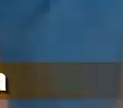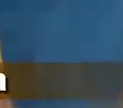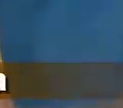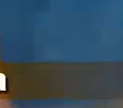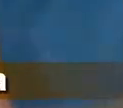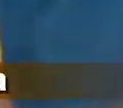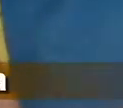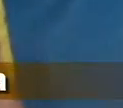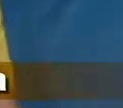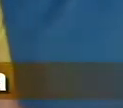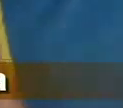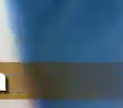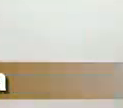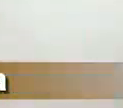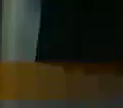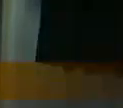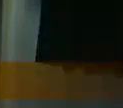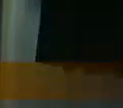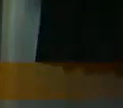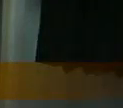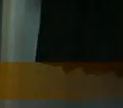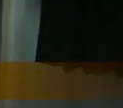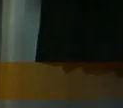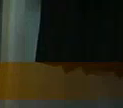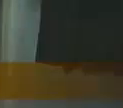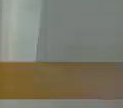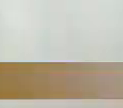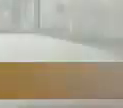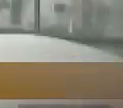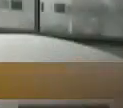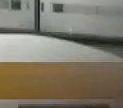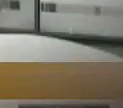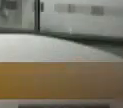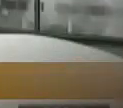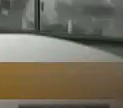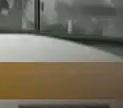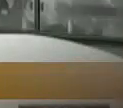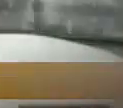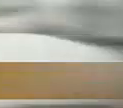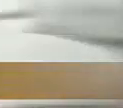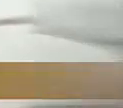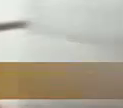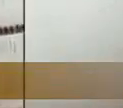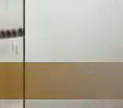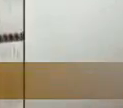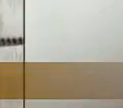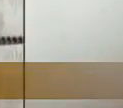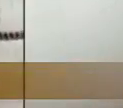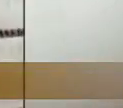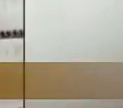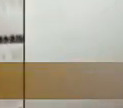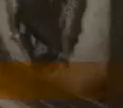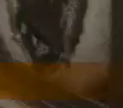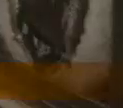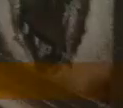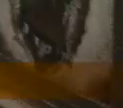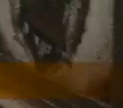muerte tiene cura. Punto aparte, cambié mis planes y aquí